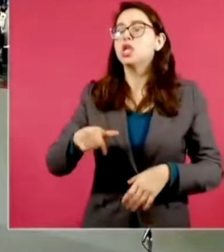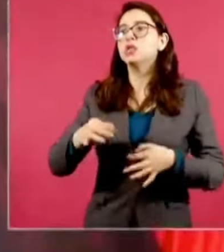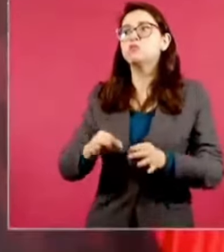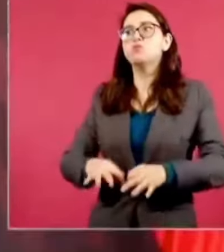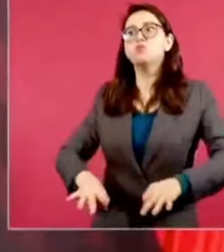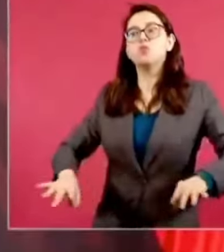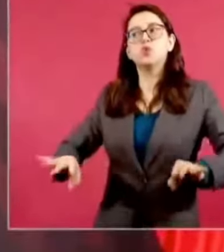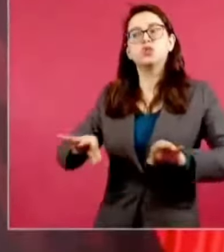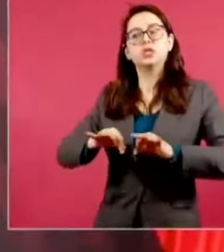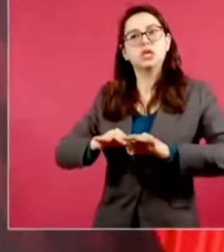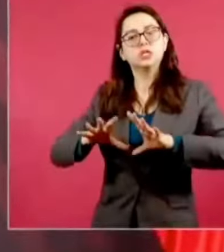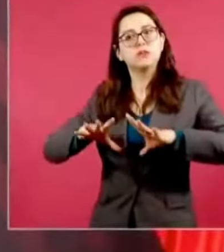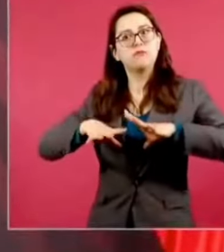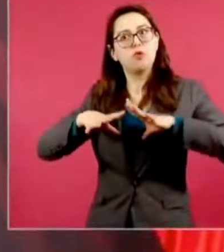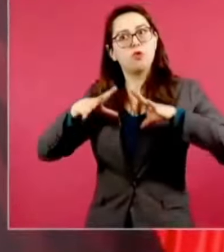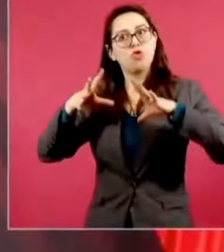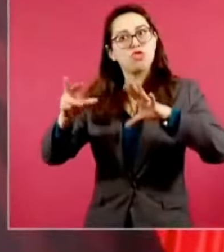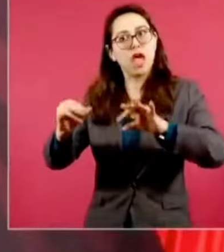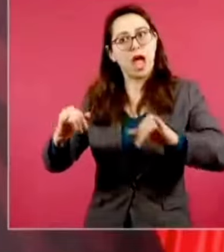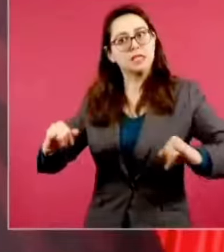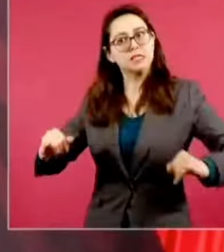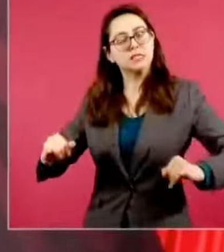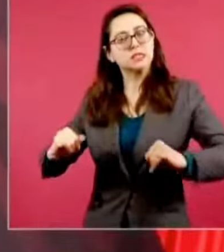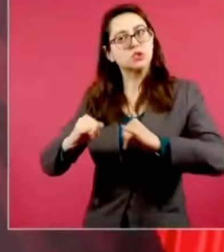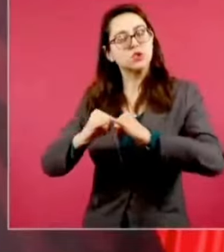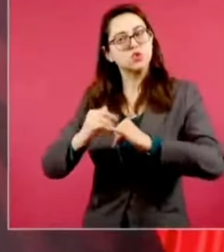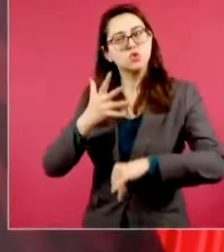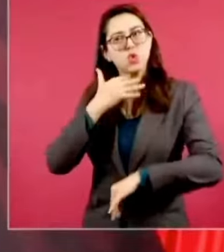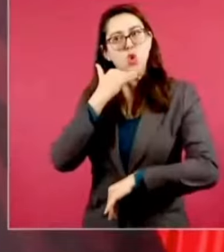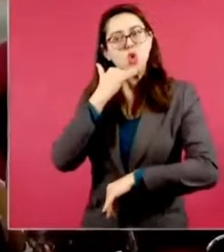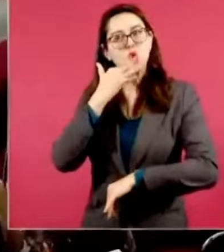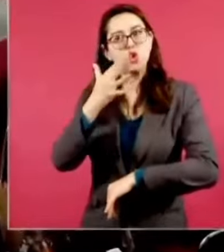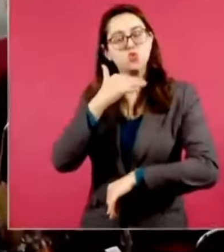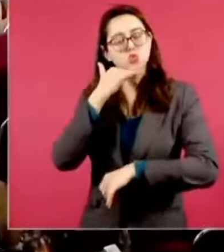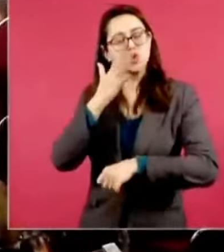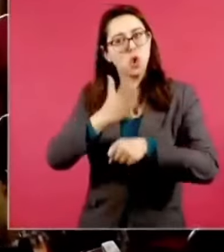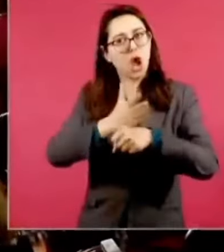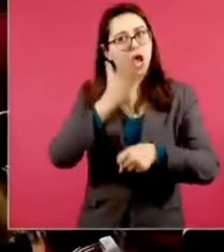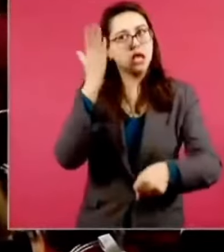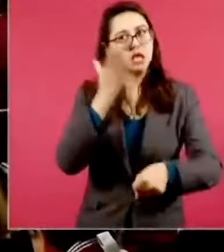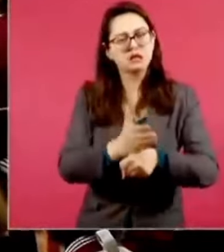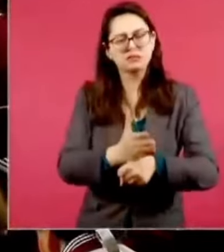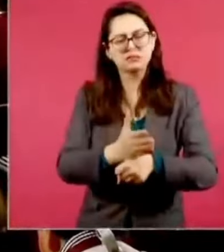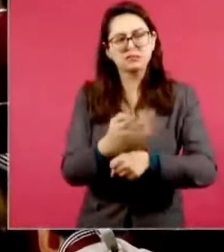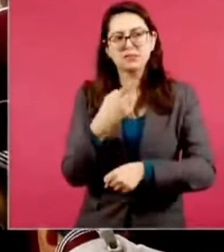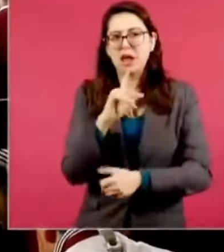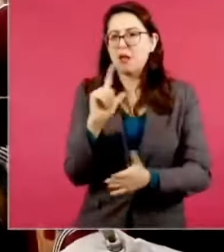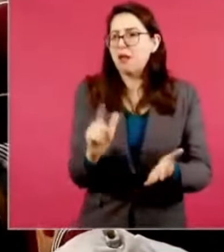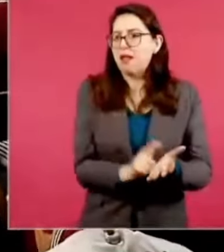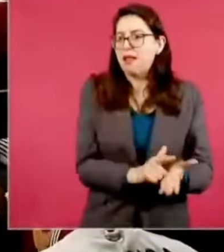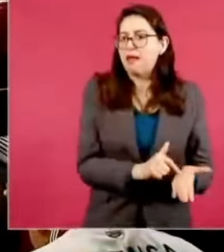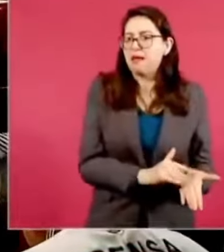y todo, cuando no era delito grave la corrupción.